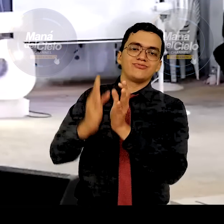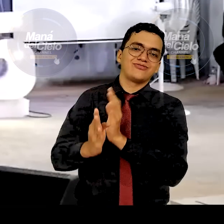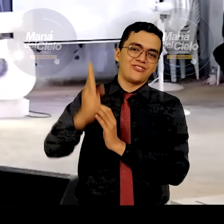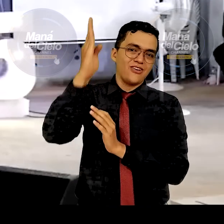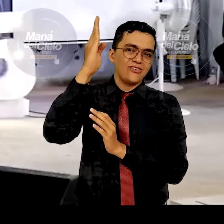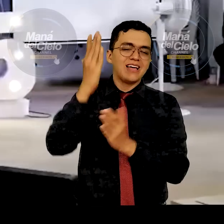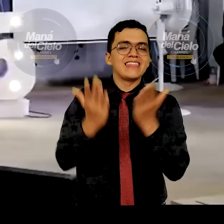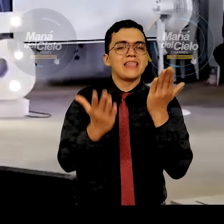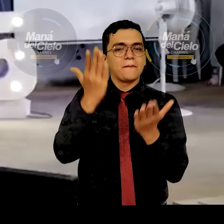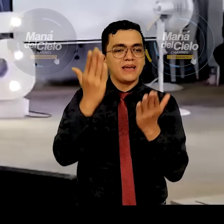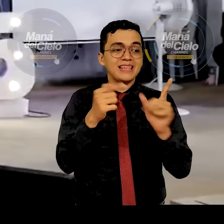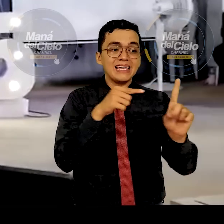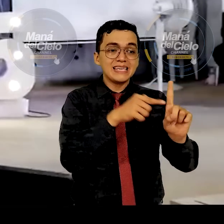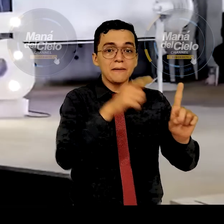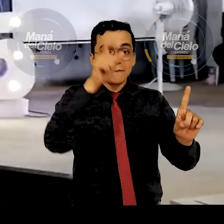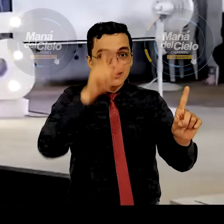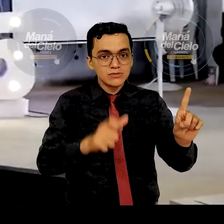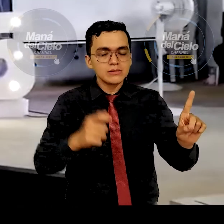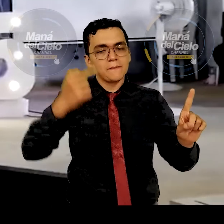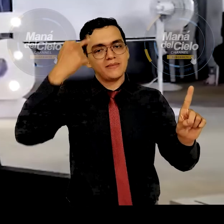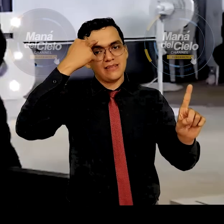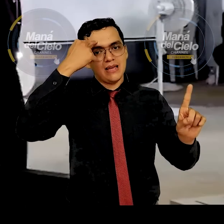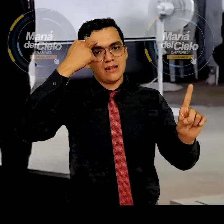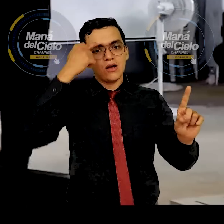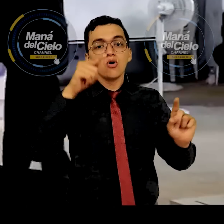Entonces, ¿cuál es tu mentalidad?